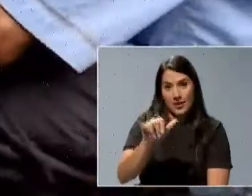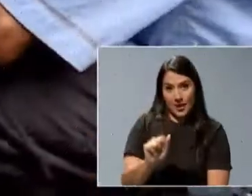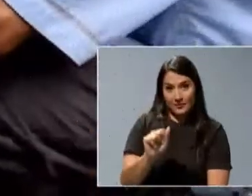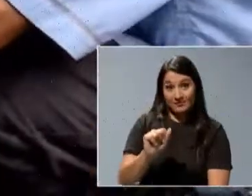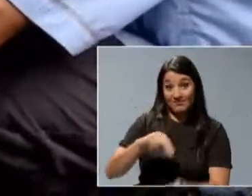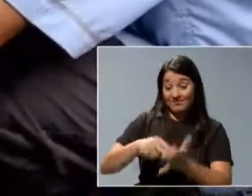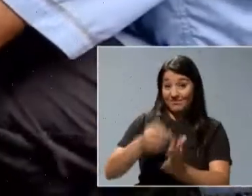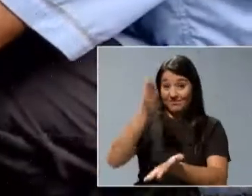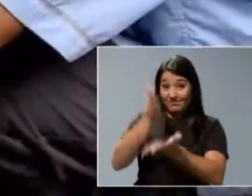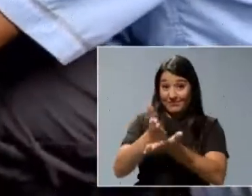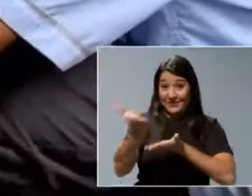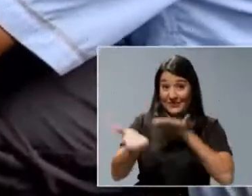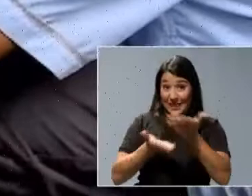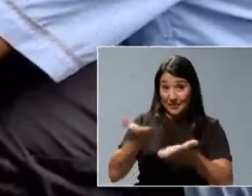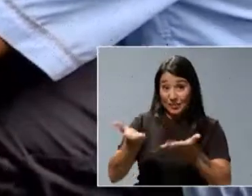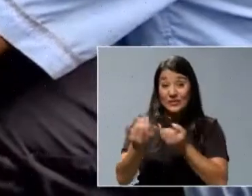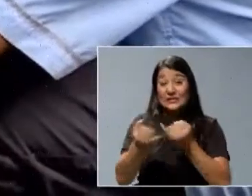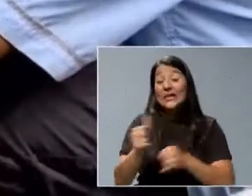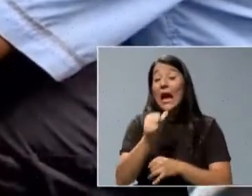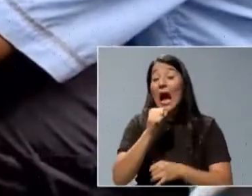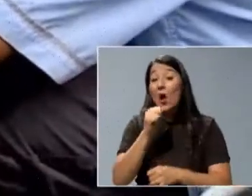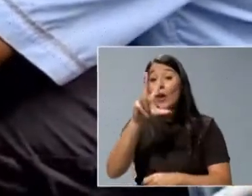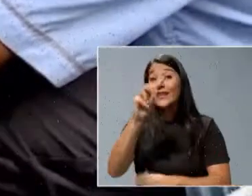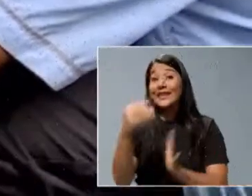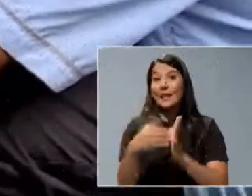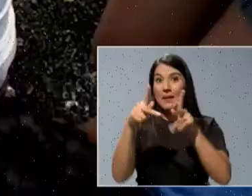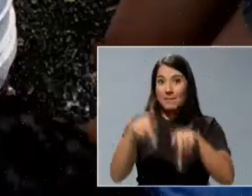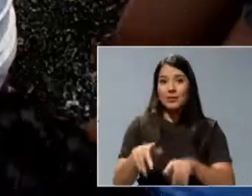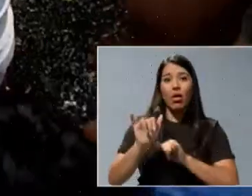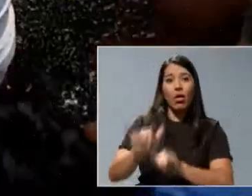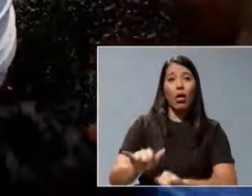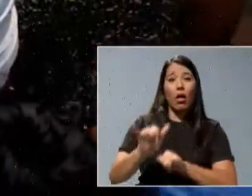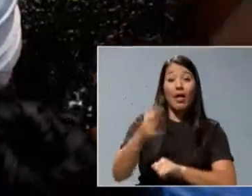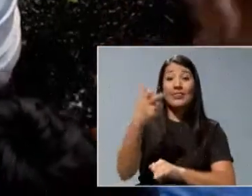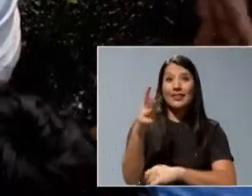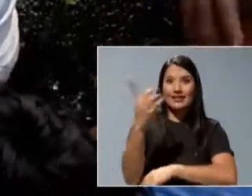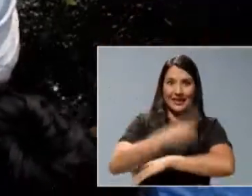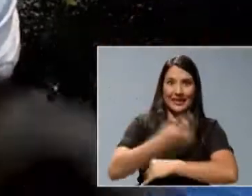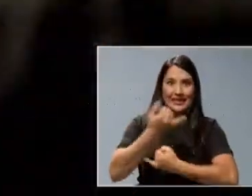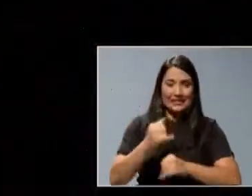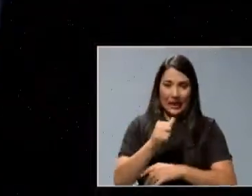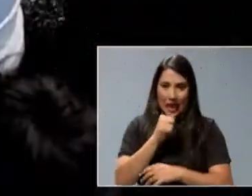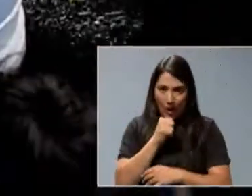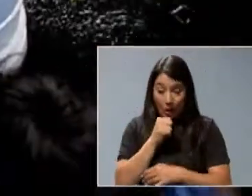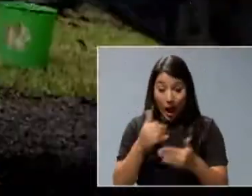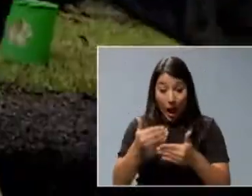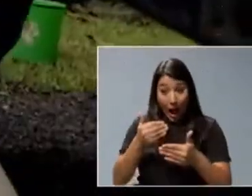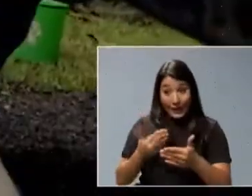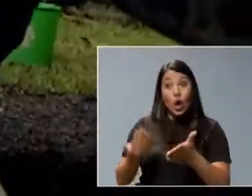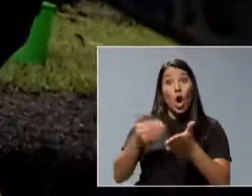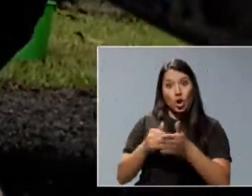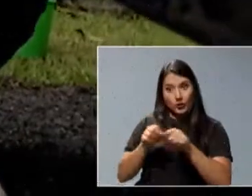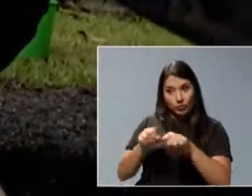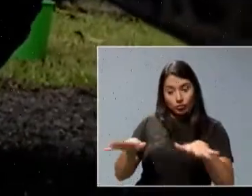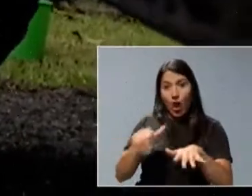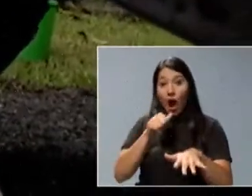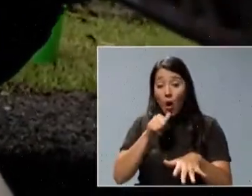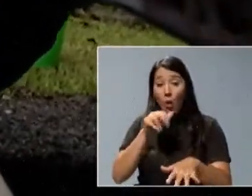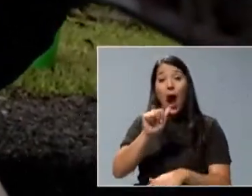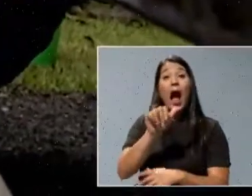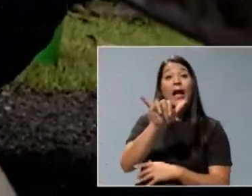agua a 30.000 vecinos de esa comunidad durante 13 días. Antes de restablecer el servicio, el AIA tuvo que repartir casi